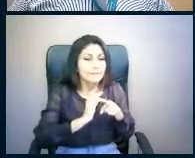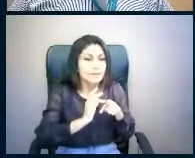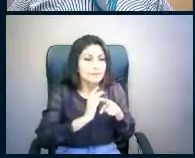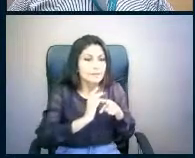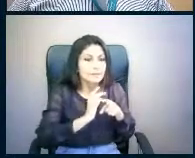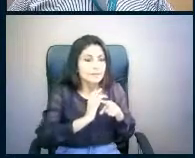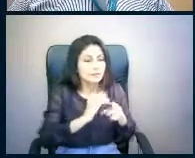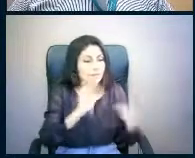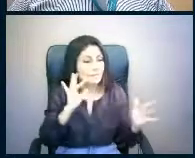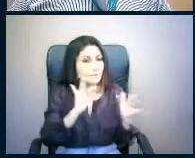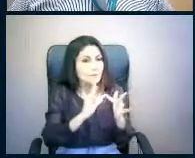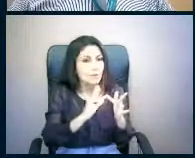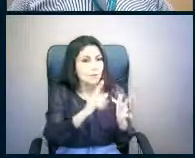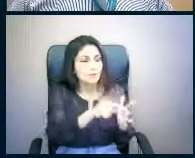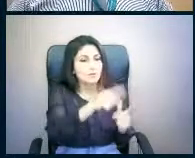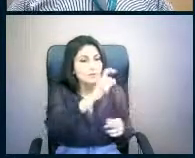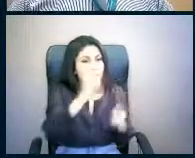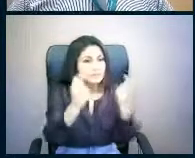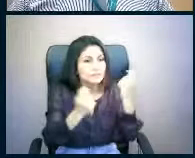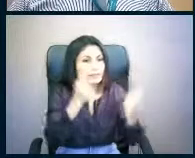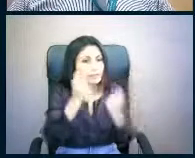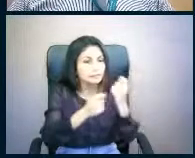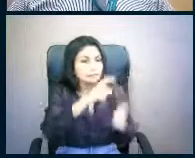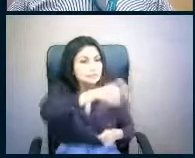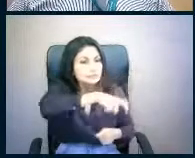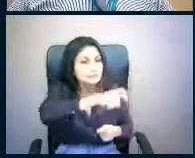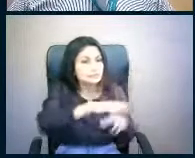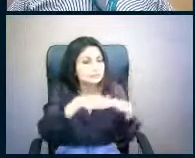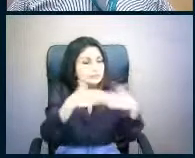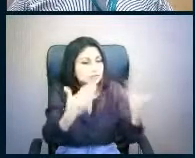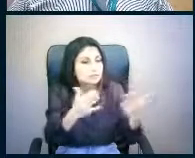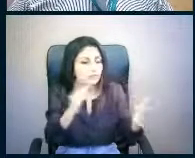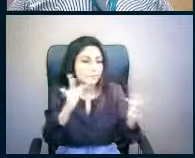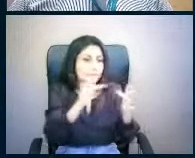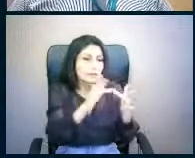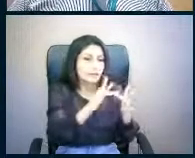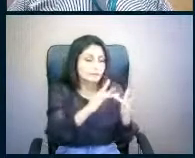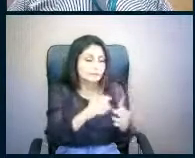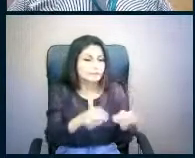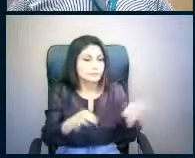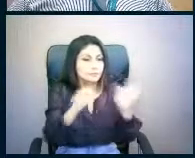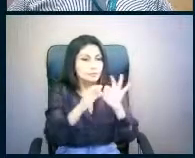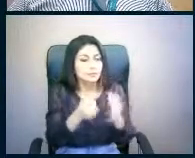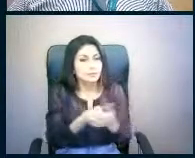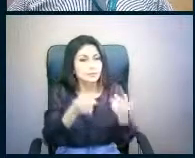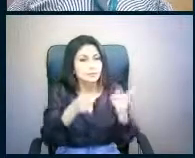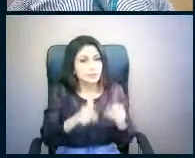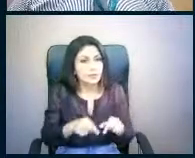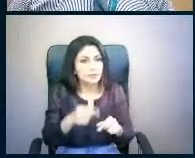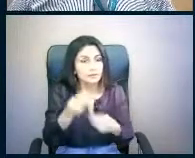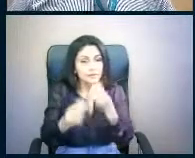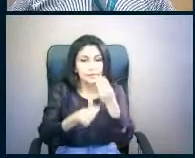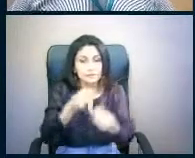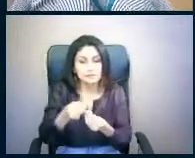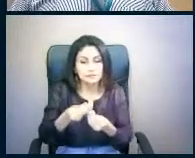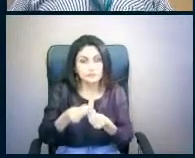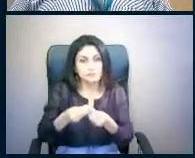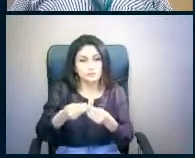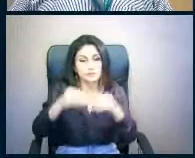negocio. Y pues tomando como referencia la parte de formación y desarrollo,